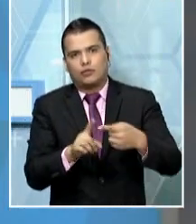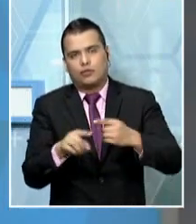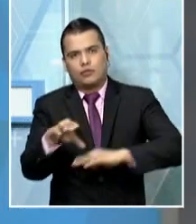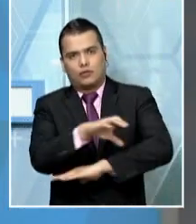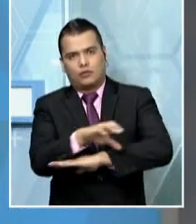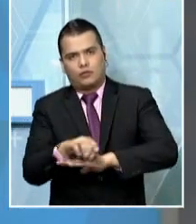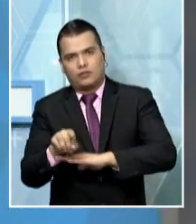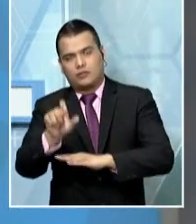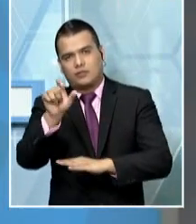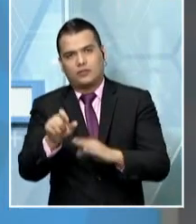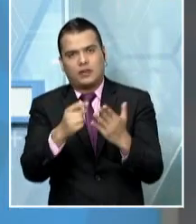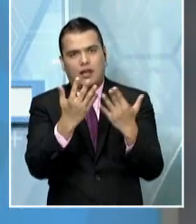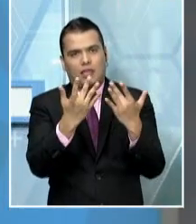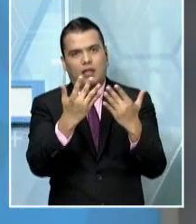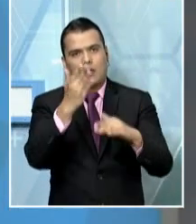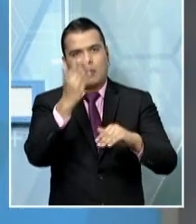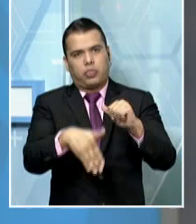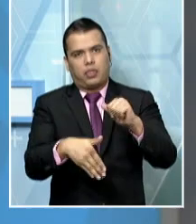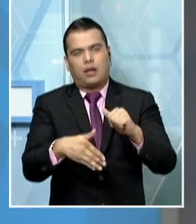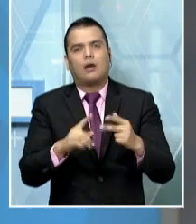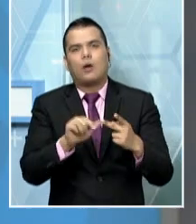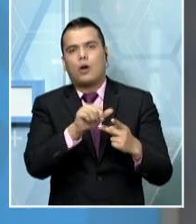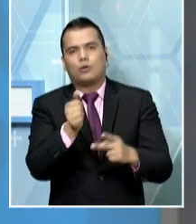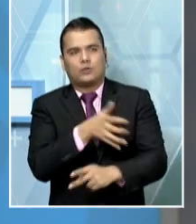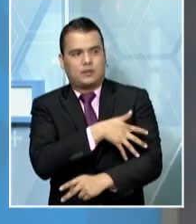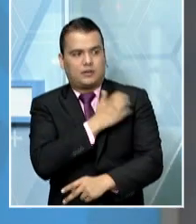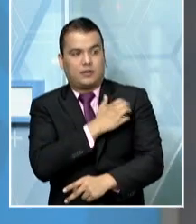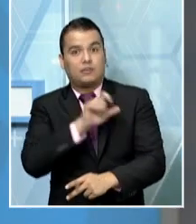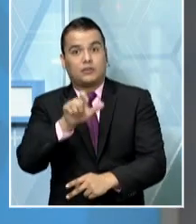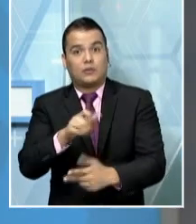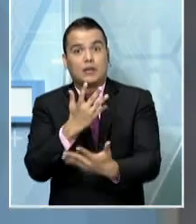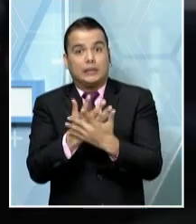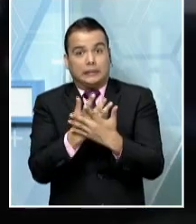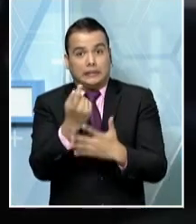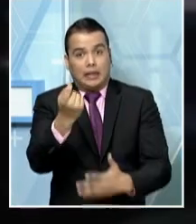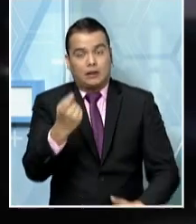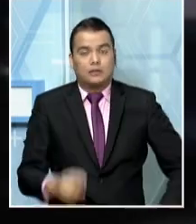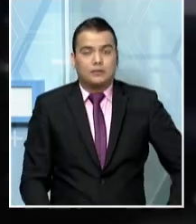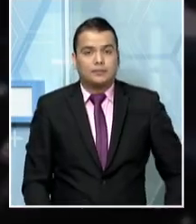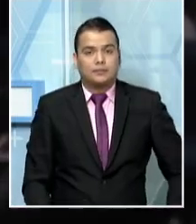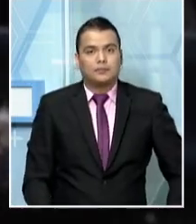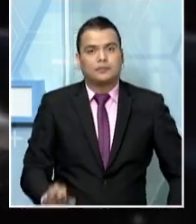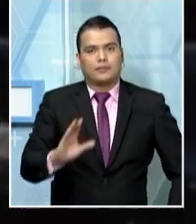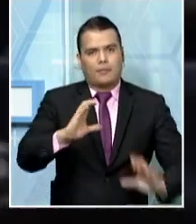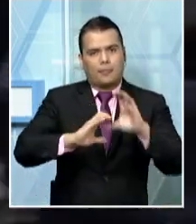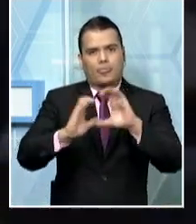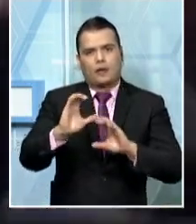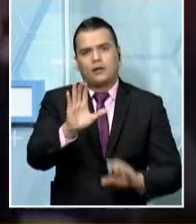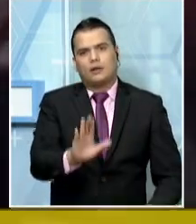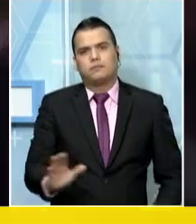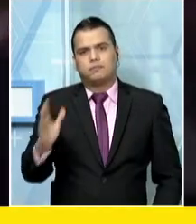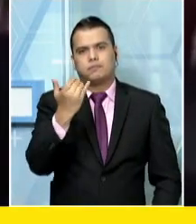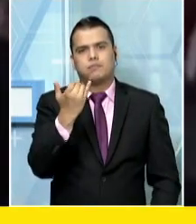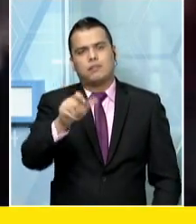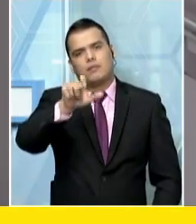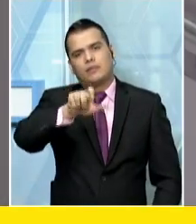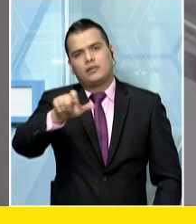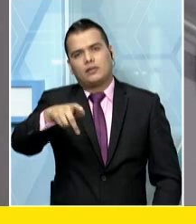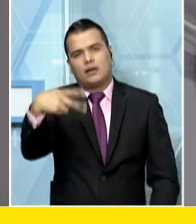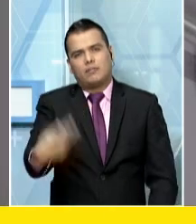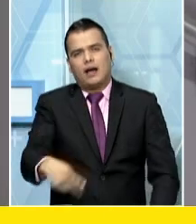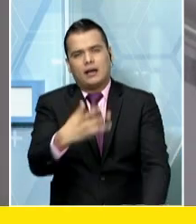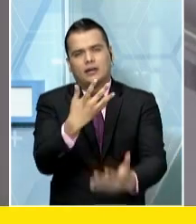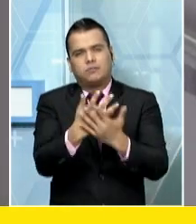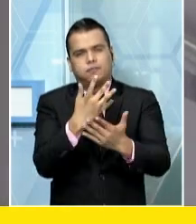habría perdido varios dedos y otro en quilichao con graves quemaduras el departamento del cauca registra dos quemados a la fecha